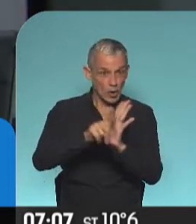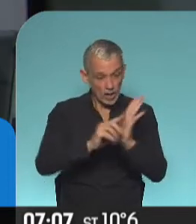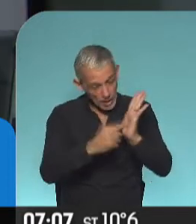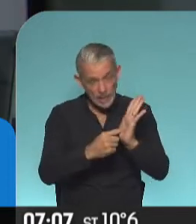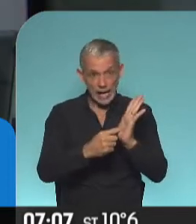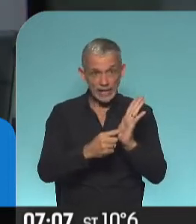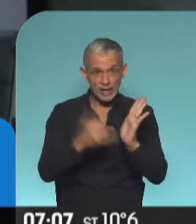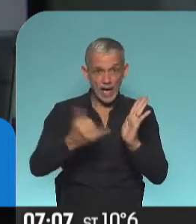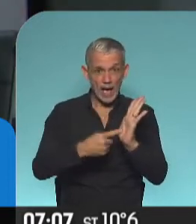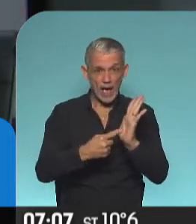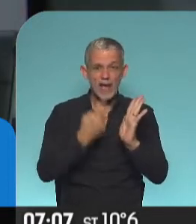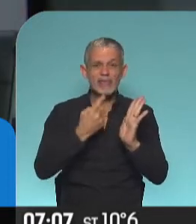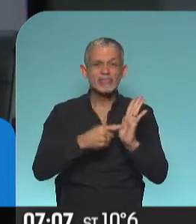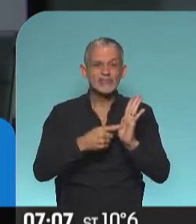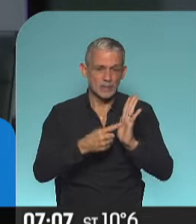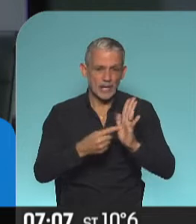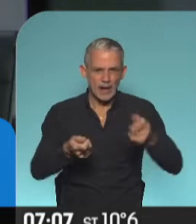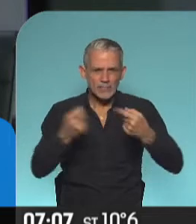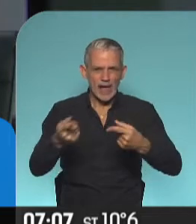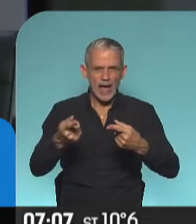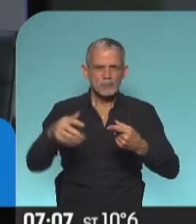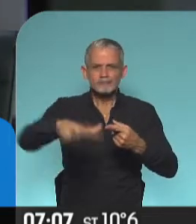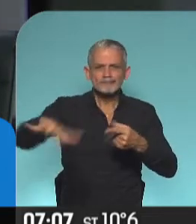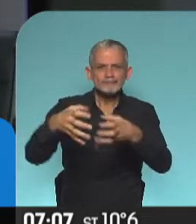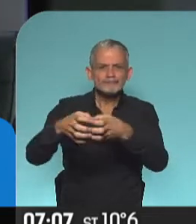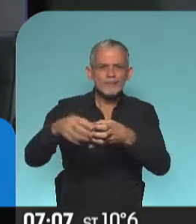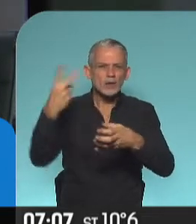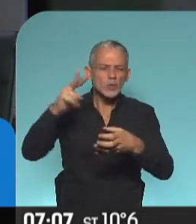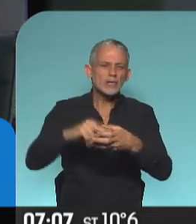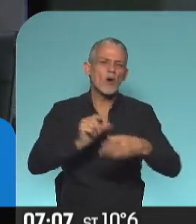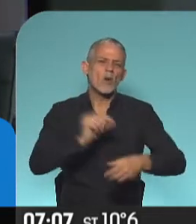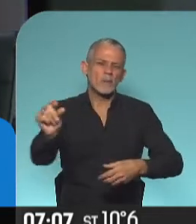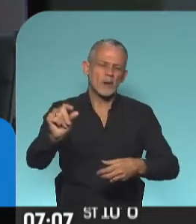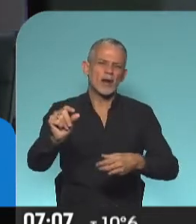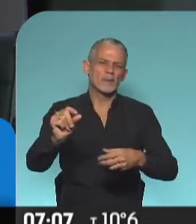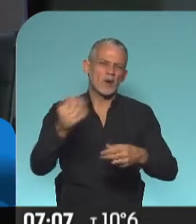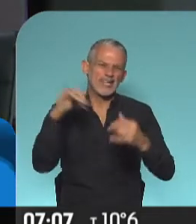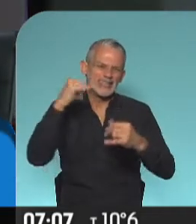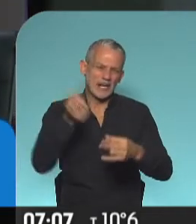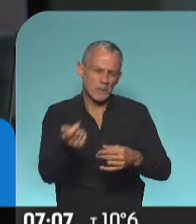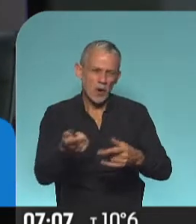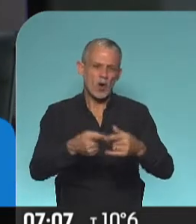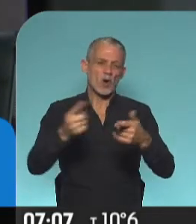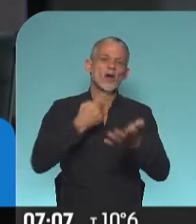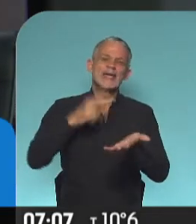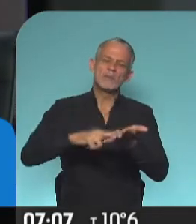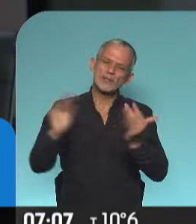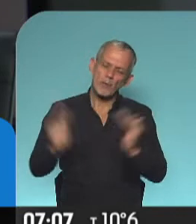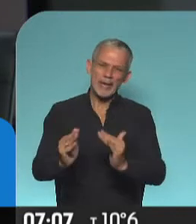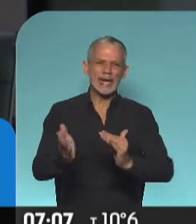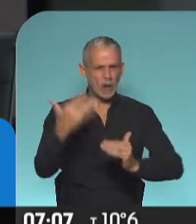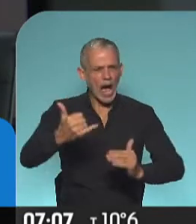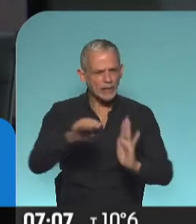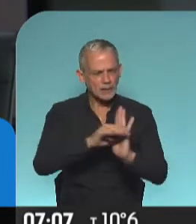se observa en esta ley es que va a haber para el sector turístico créditos a tasas blandas, reducciones impositivas,